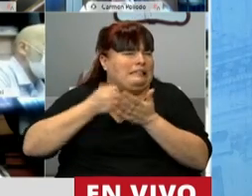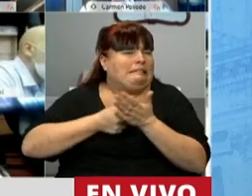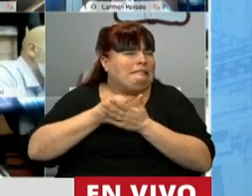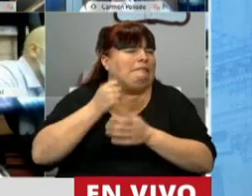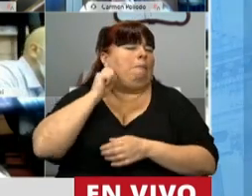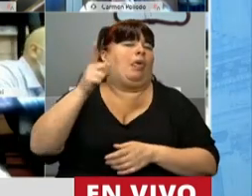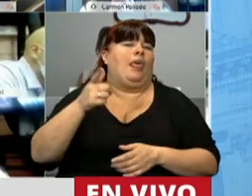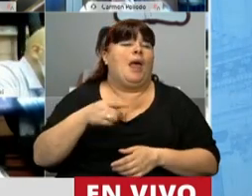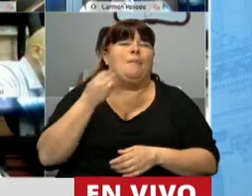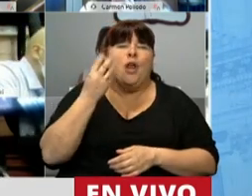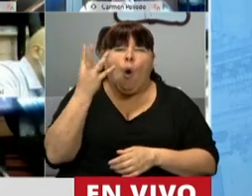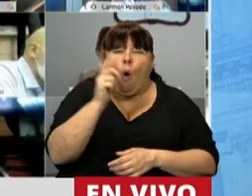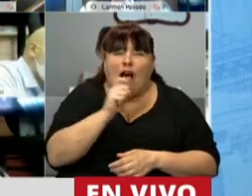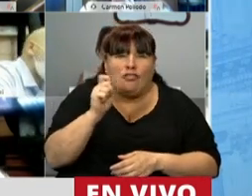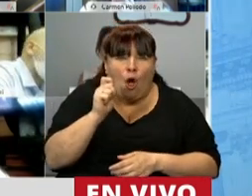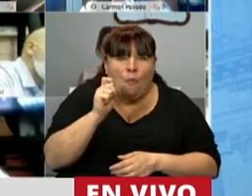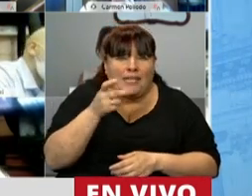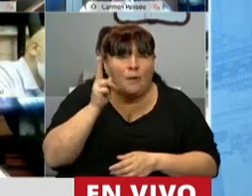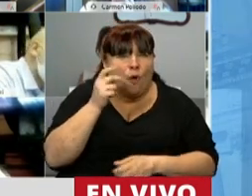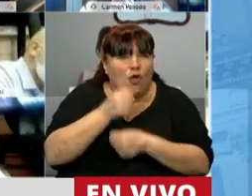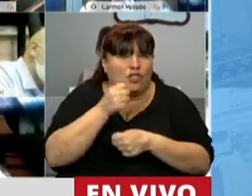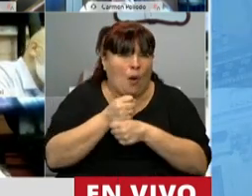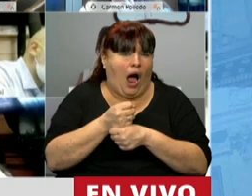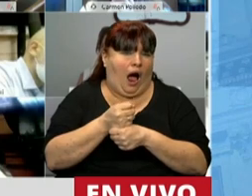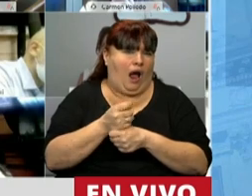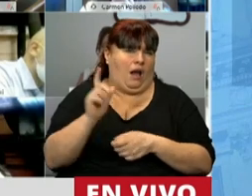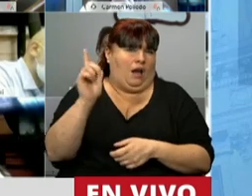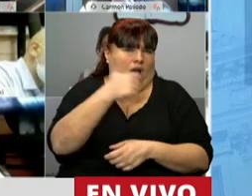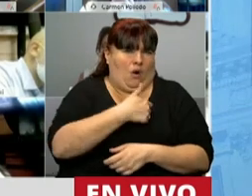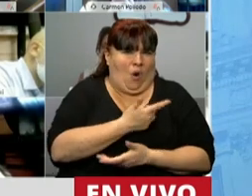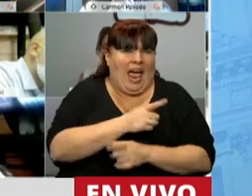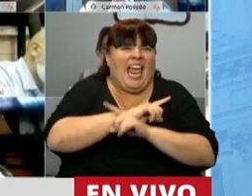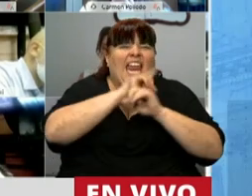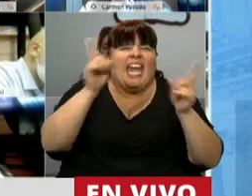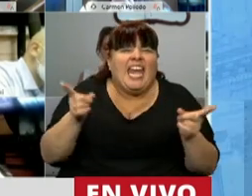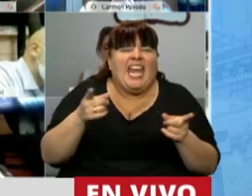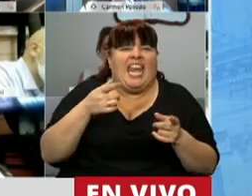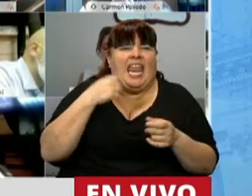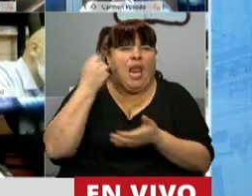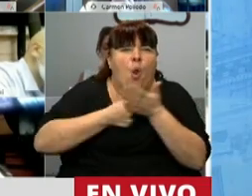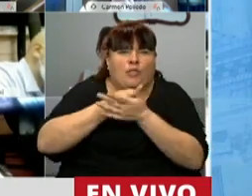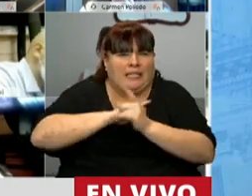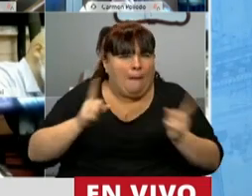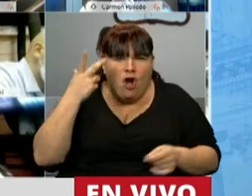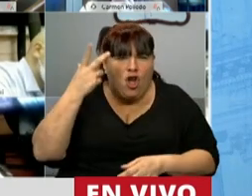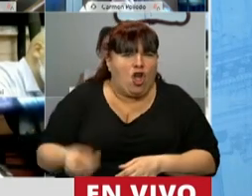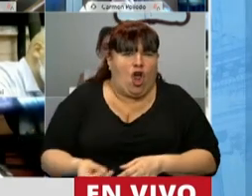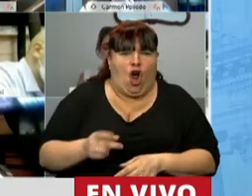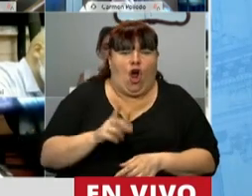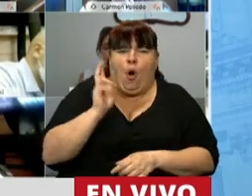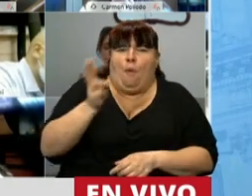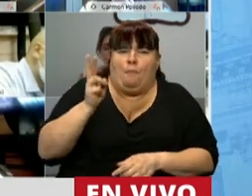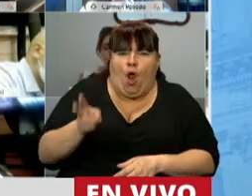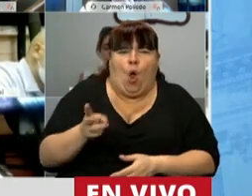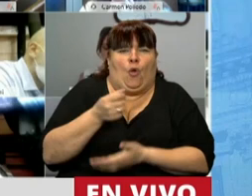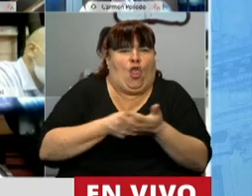historia. Pero que por 4 meses no los dejen trabajar, es que no los dejaron ni siquiera dar la batalla, no los dejaron ni